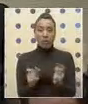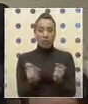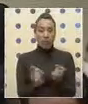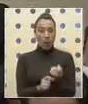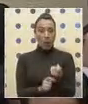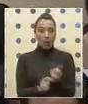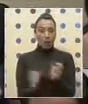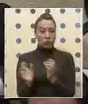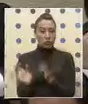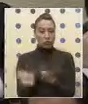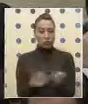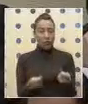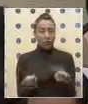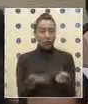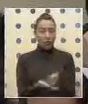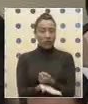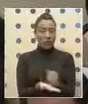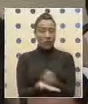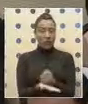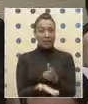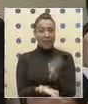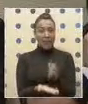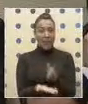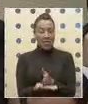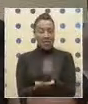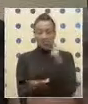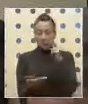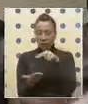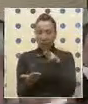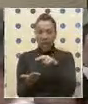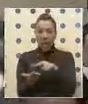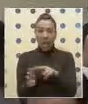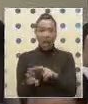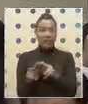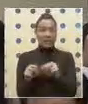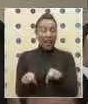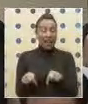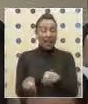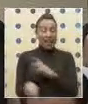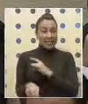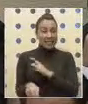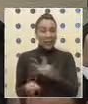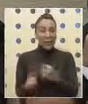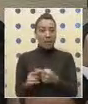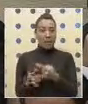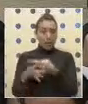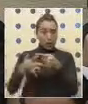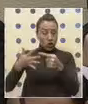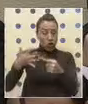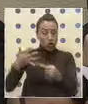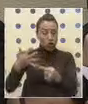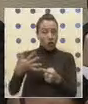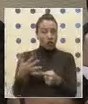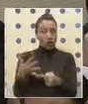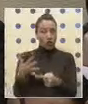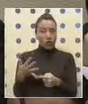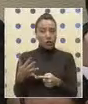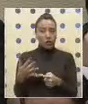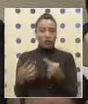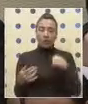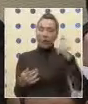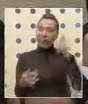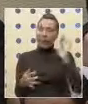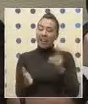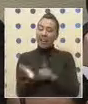precio y regulación de mercado farmacéutico, las cuales deberían ser estudiadas para su implementación en Chile. En vista de todos estos puntos, por ende, creemos